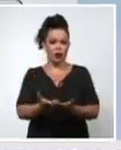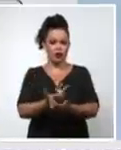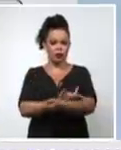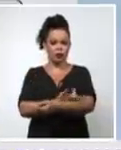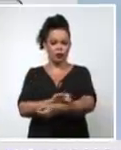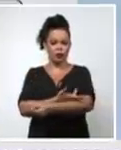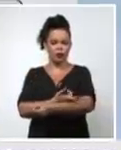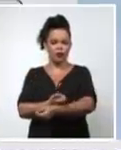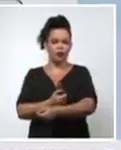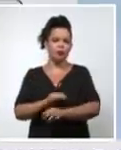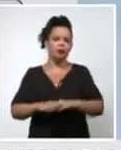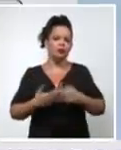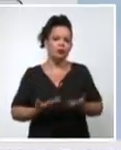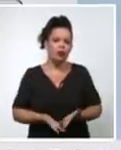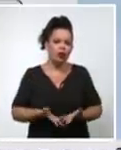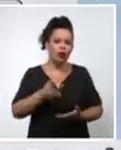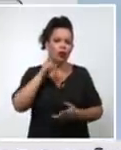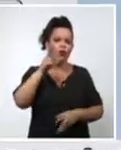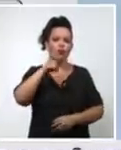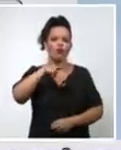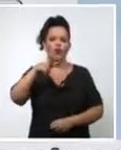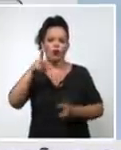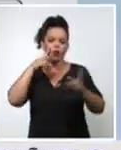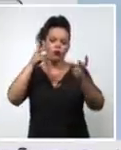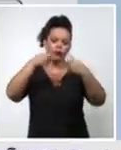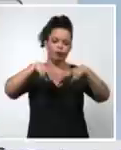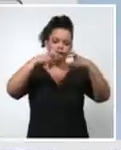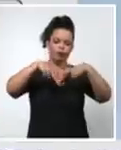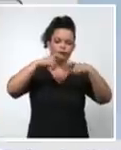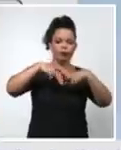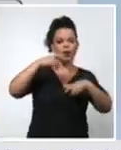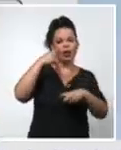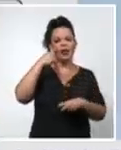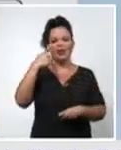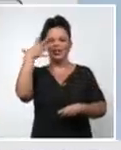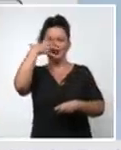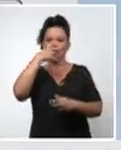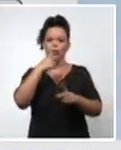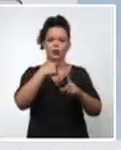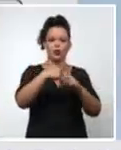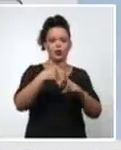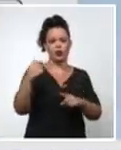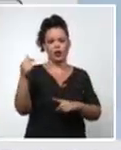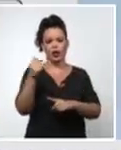buscando esta enfermedad mediante el diagnóstico de PCR en tiempo real, y